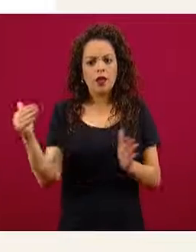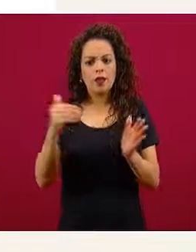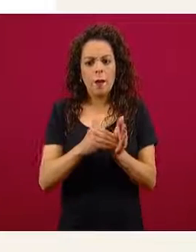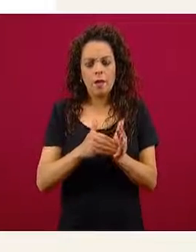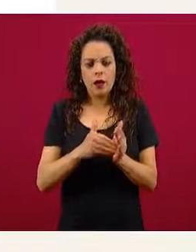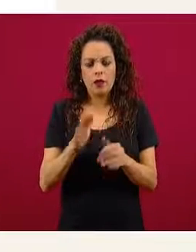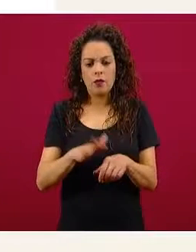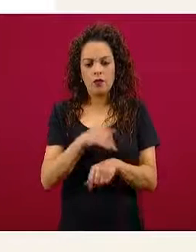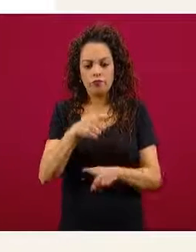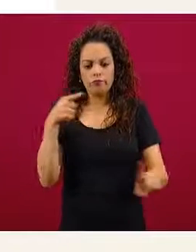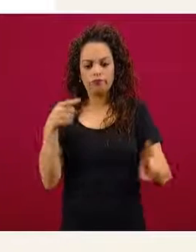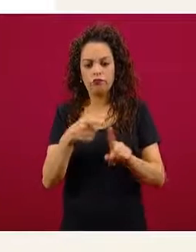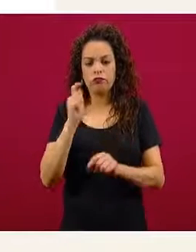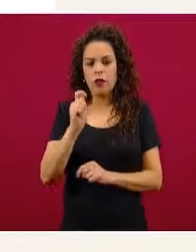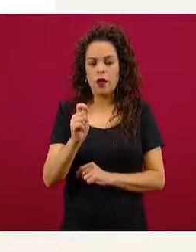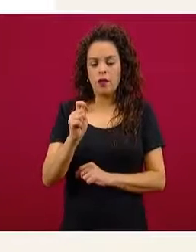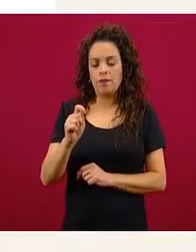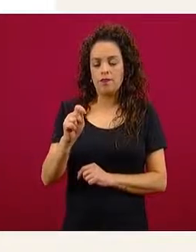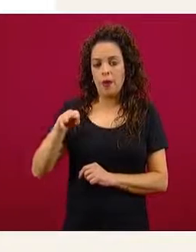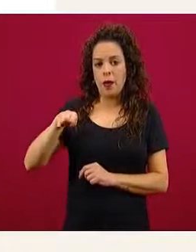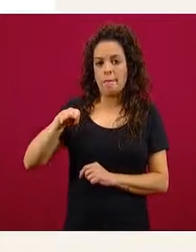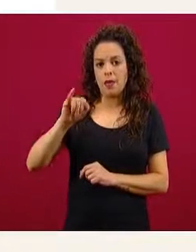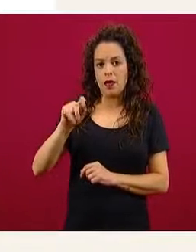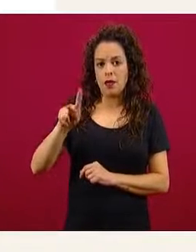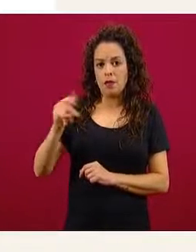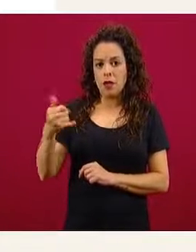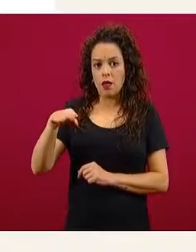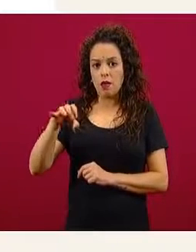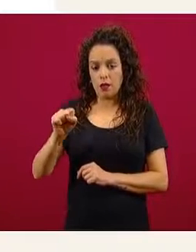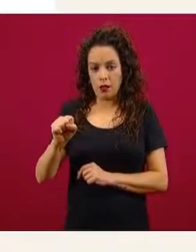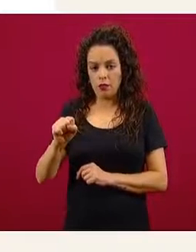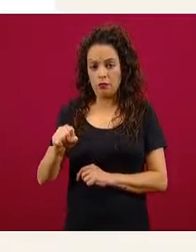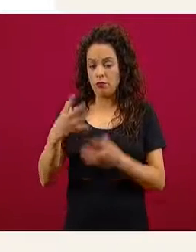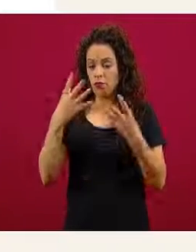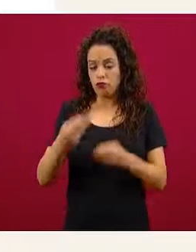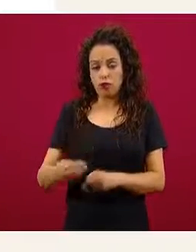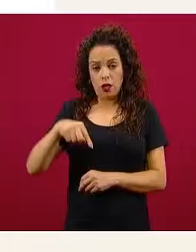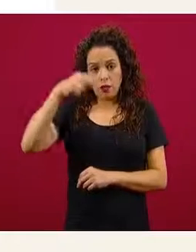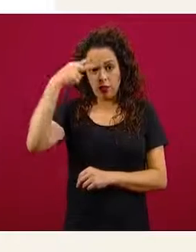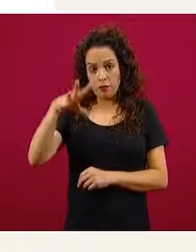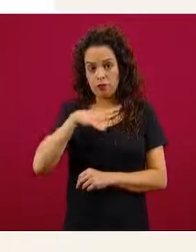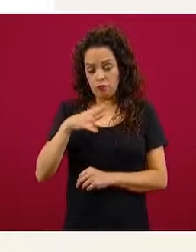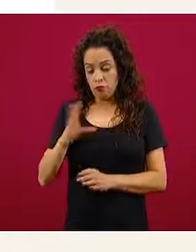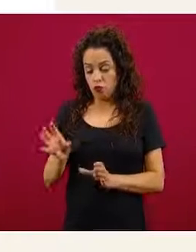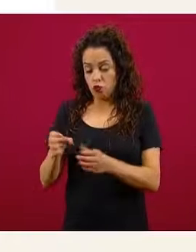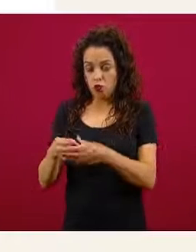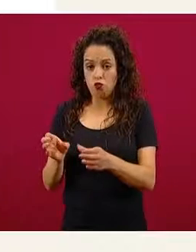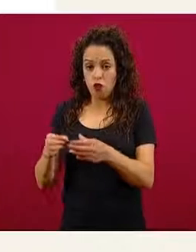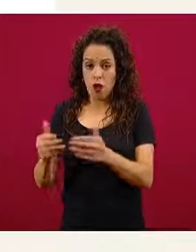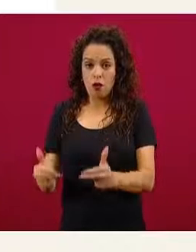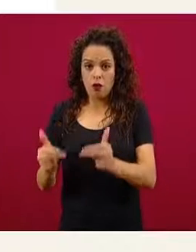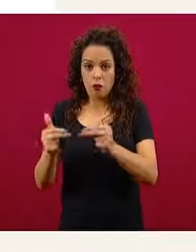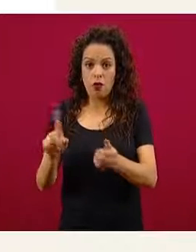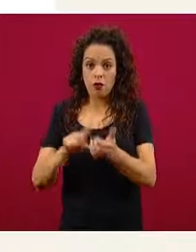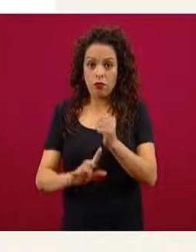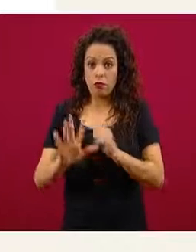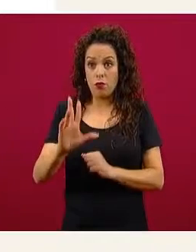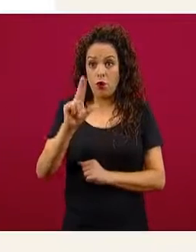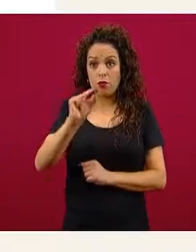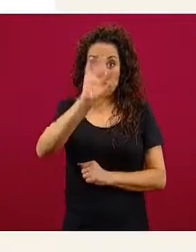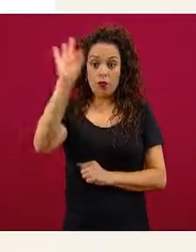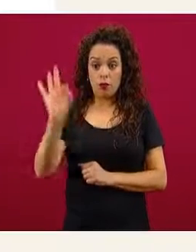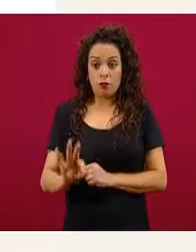de MIPIMES, ¿no? Micro, pequeñas y medianas empresas, que son muchas en México, representan casi el 80% del